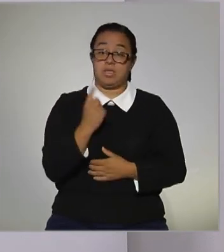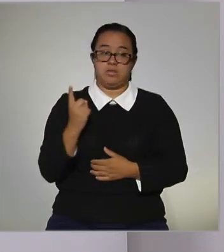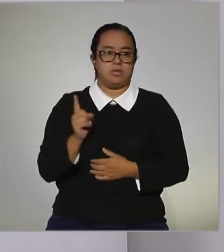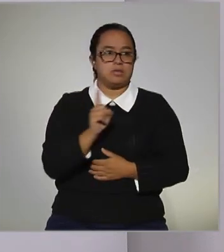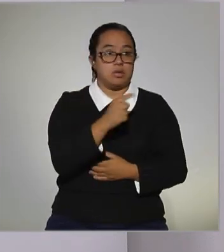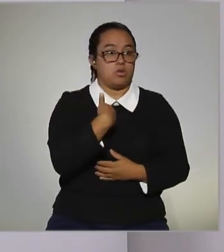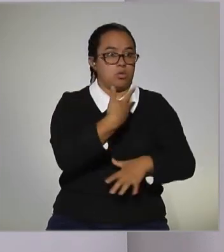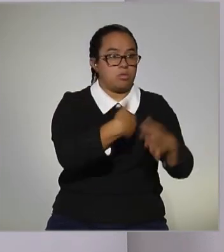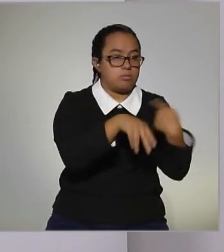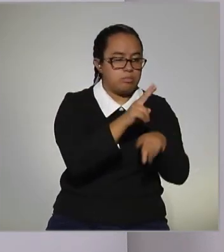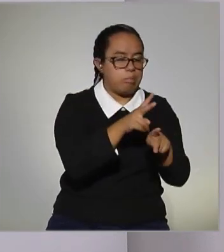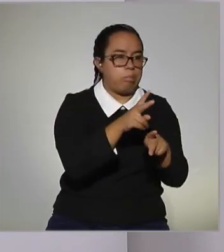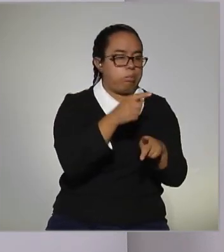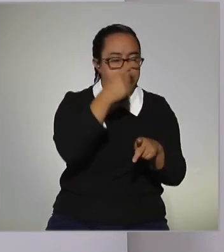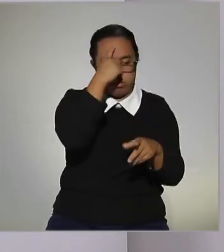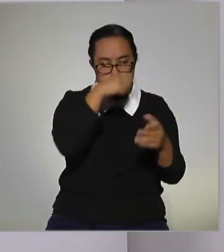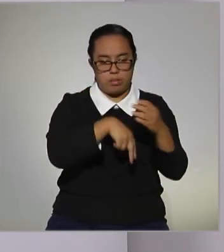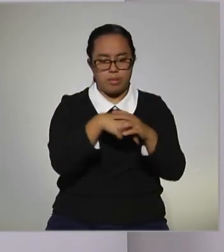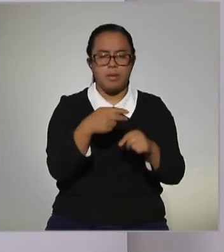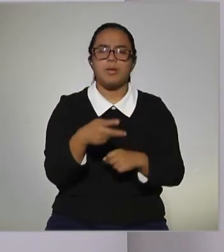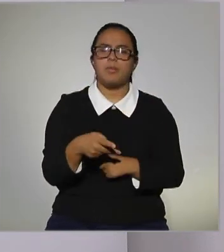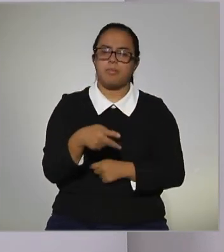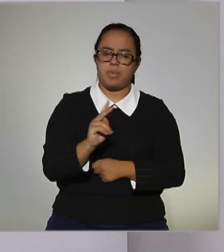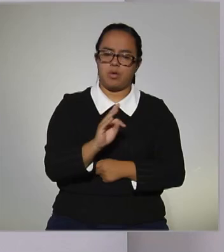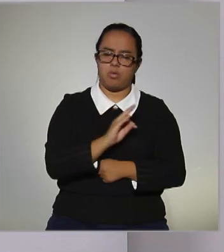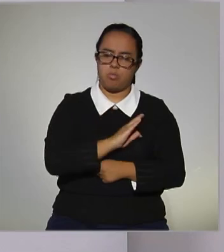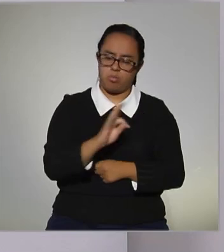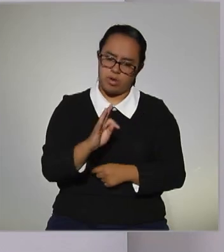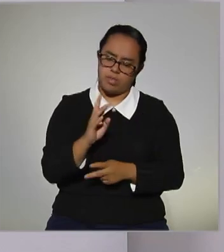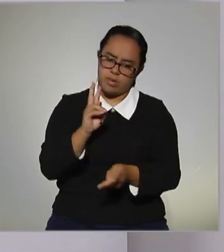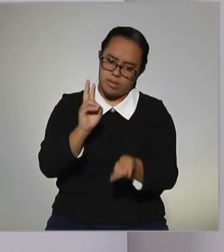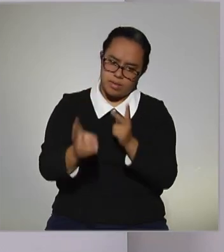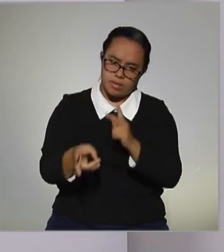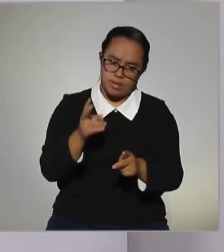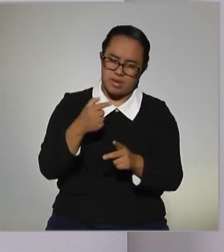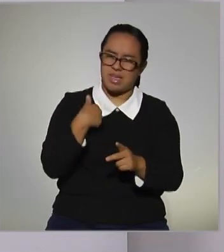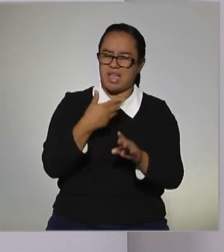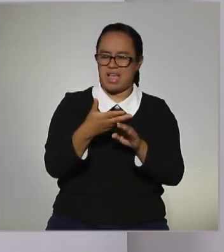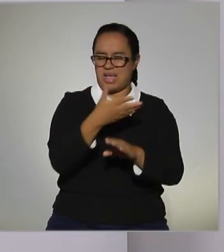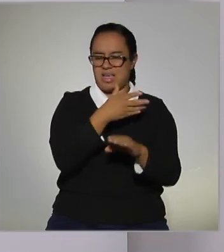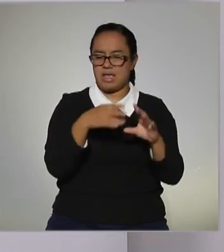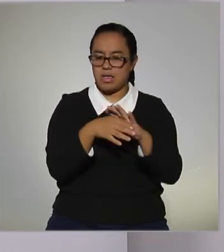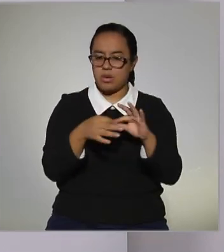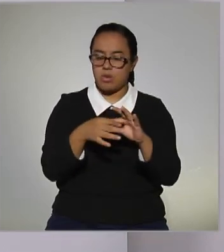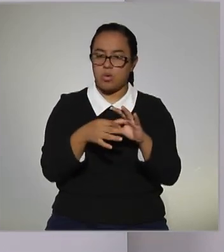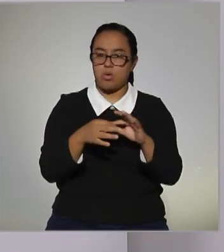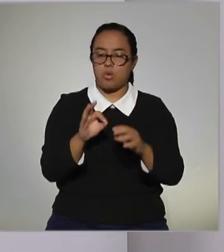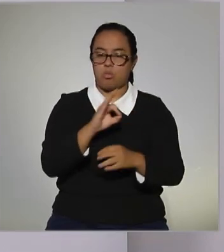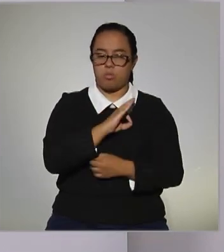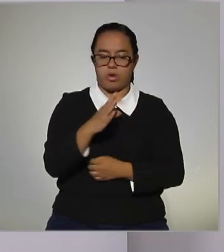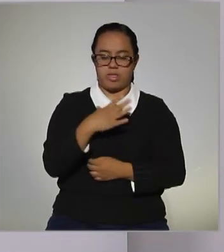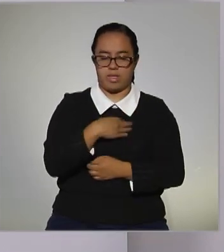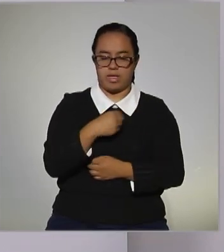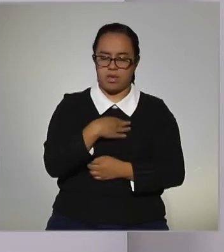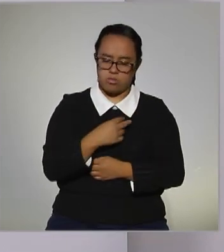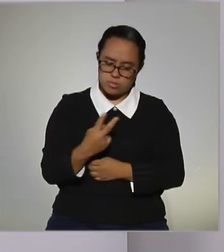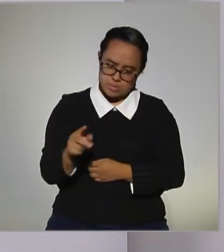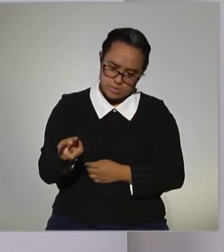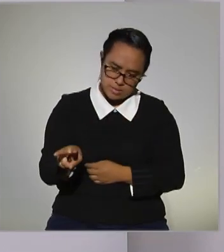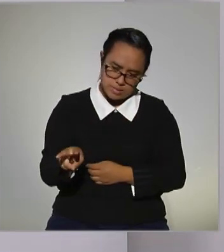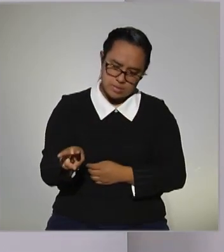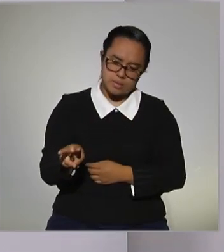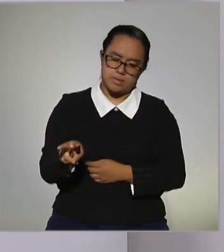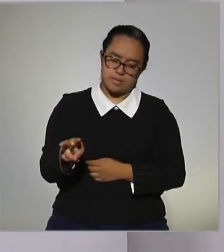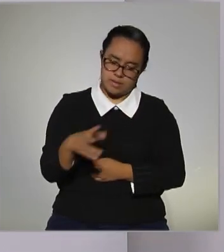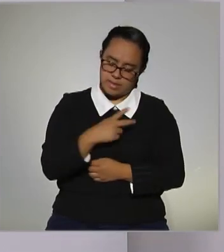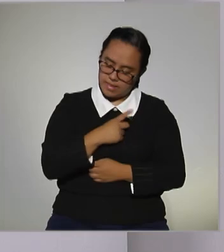Porque, con todo esto, pero poderle decir y el espejear lo que decíamos hace rato, ¿no? El poder espejear a los hijos, poder ser